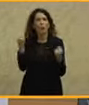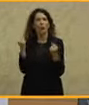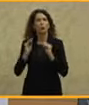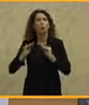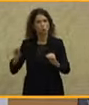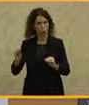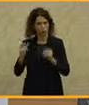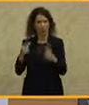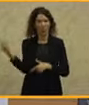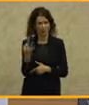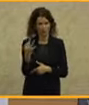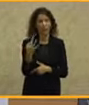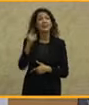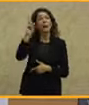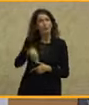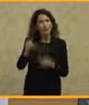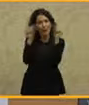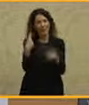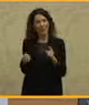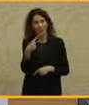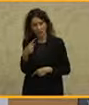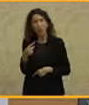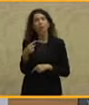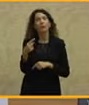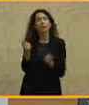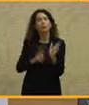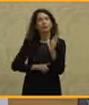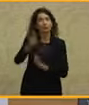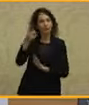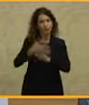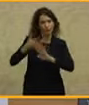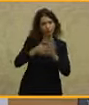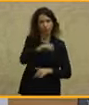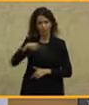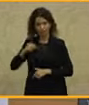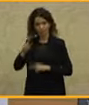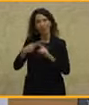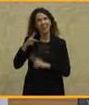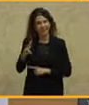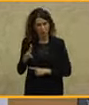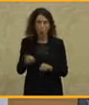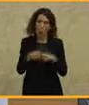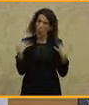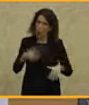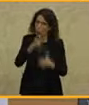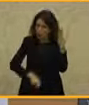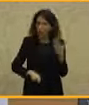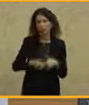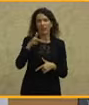empoderamiento, o dicho de otra manera, de una cuestión de derechos y de desarrollo personal. Es